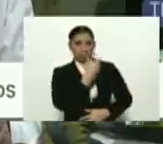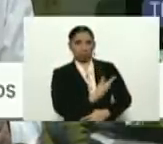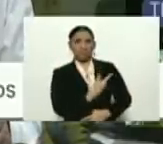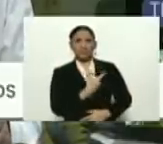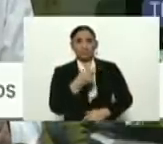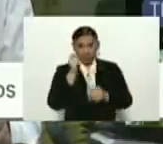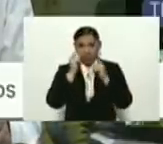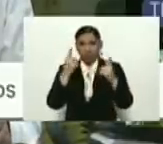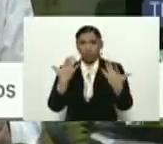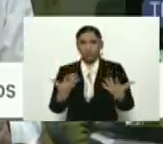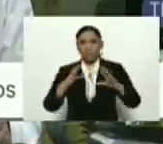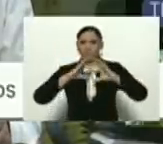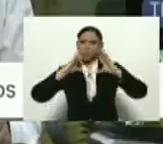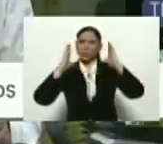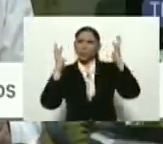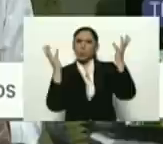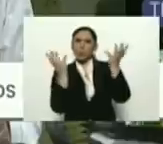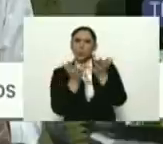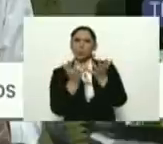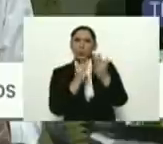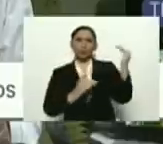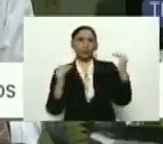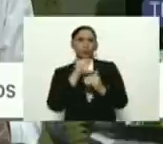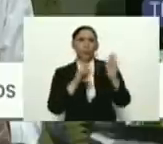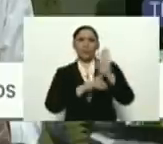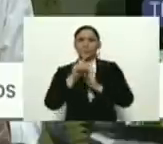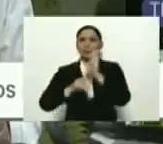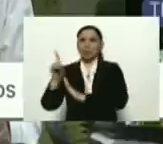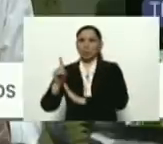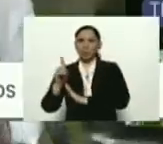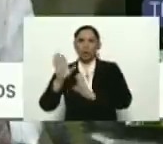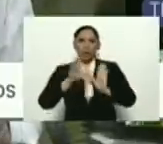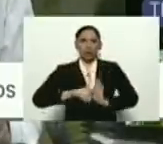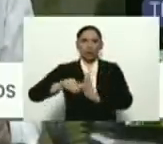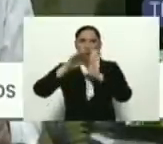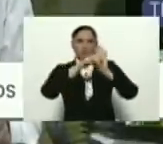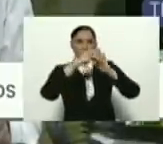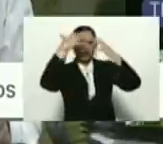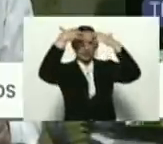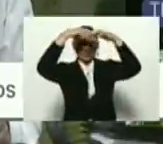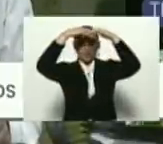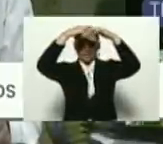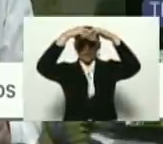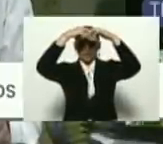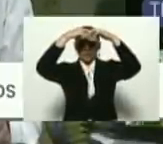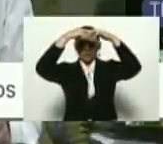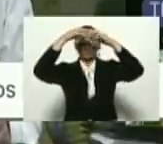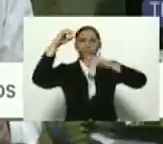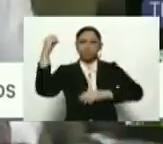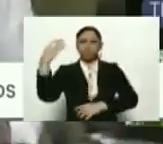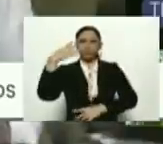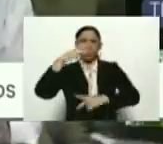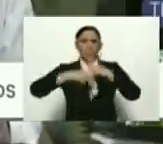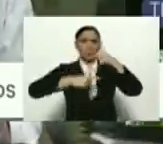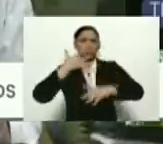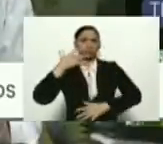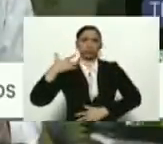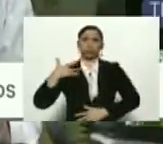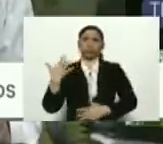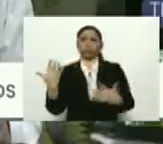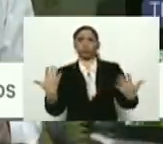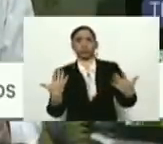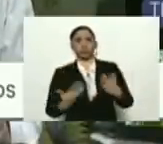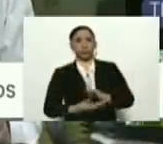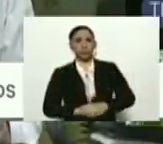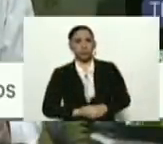Increíblemente, el mundo superdesarrollado, el que roba cerebros y deslumbra con el brillo de producciones sofisticadas, se